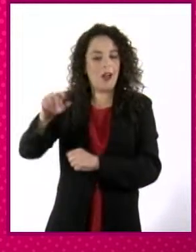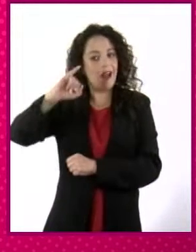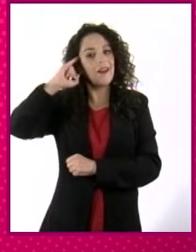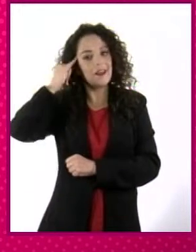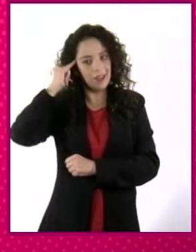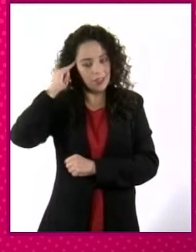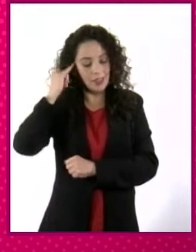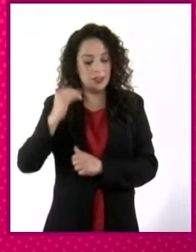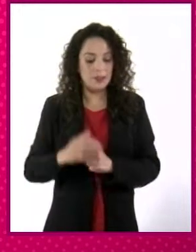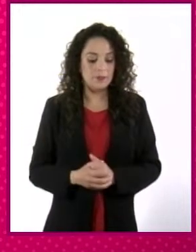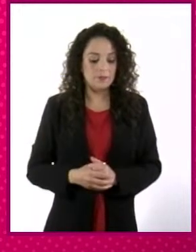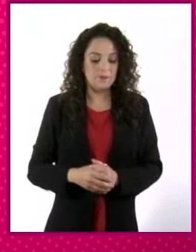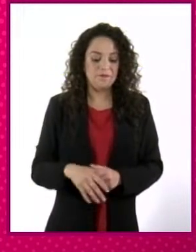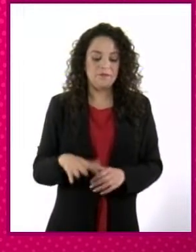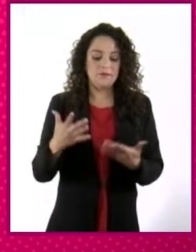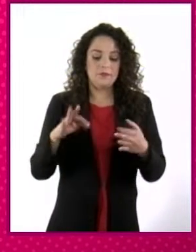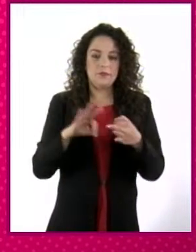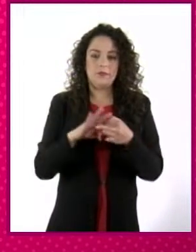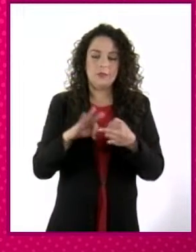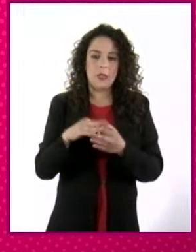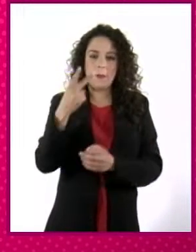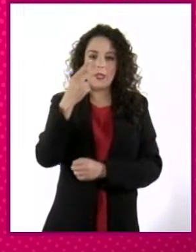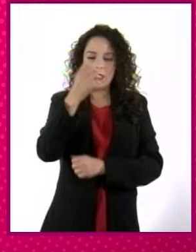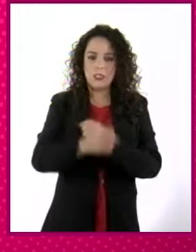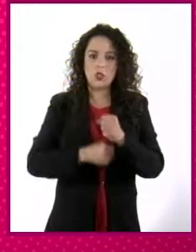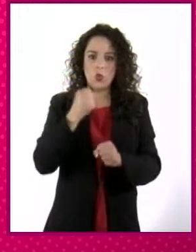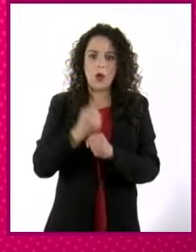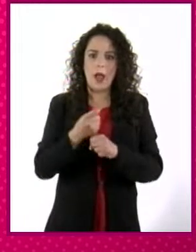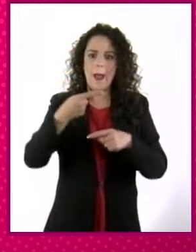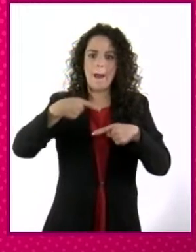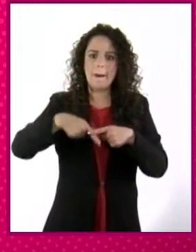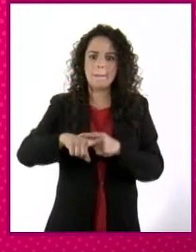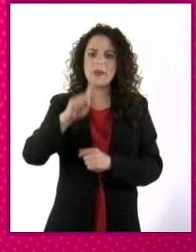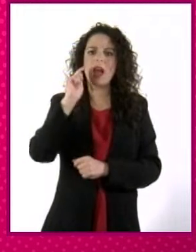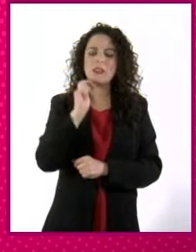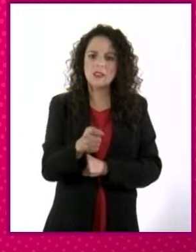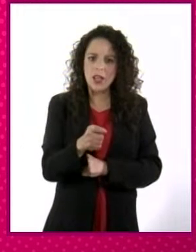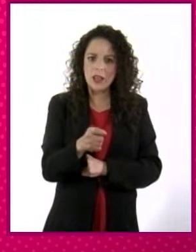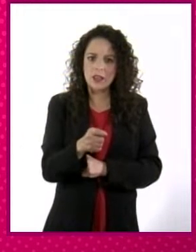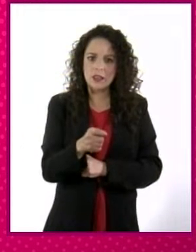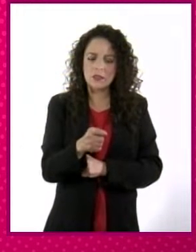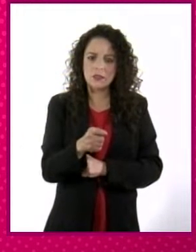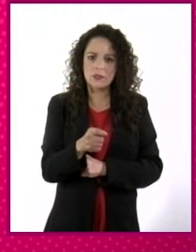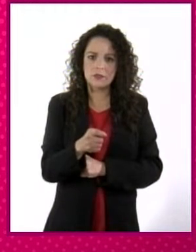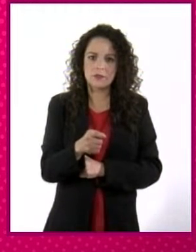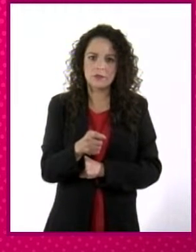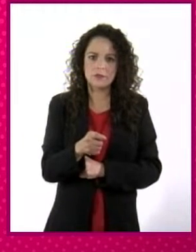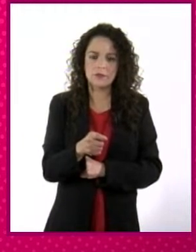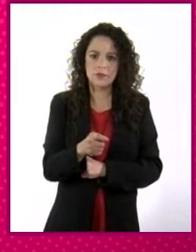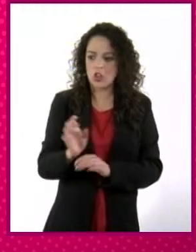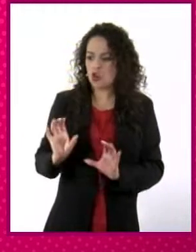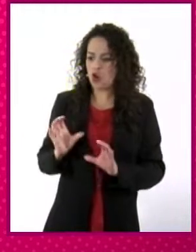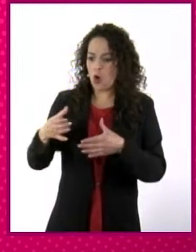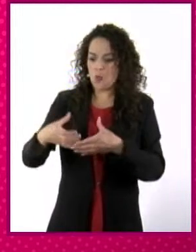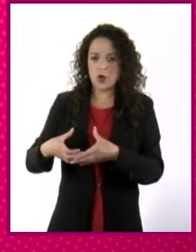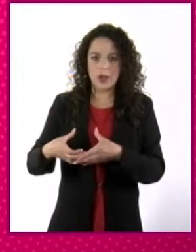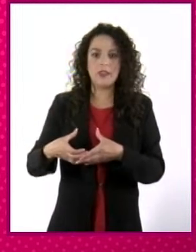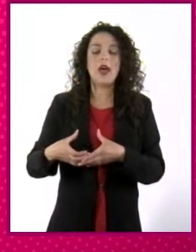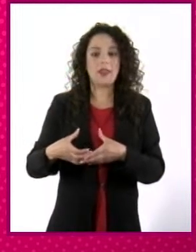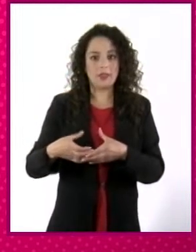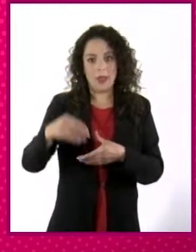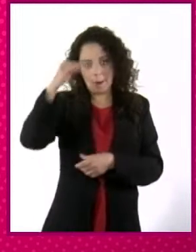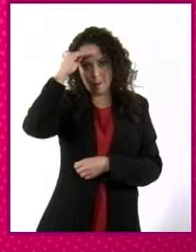hace casi 25 años, comenzó un movimiento importante en varias comunidades y